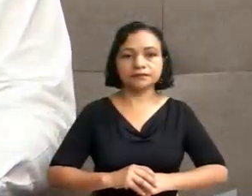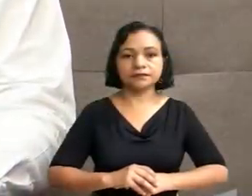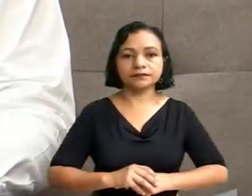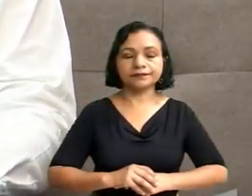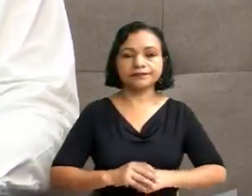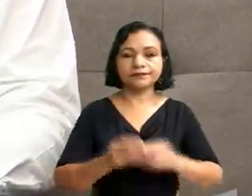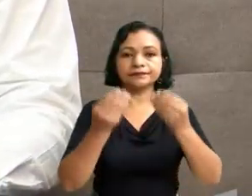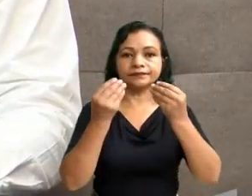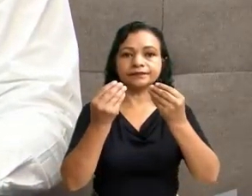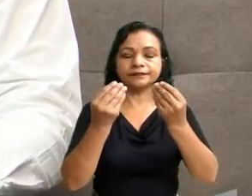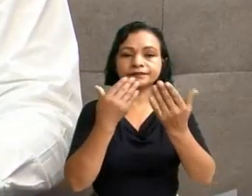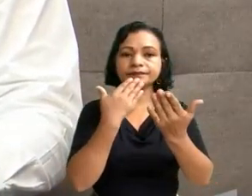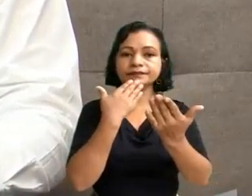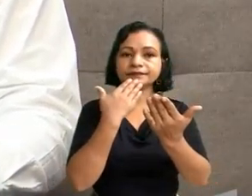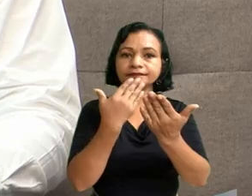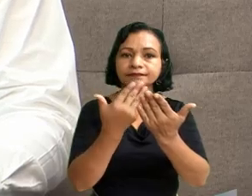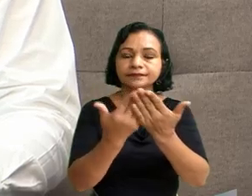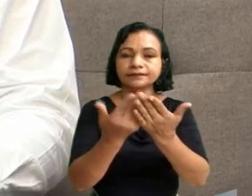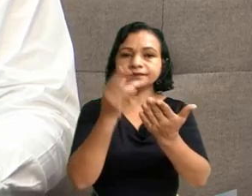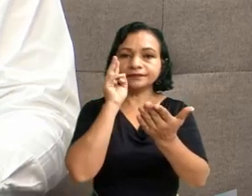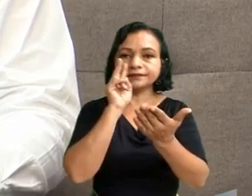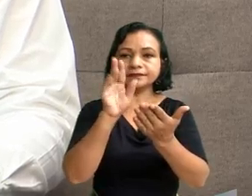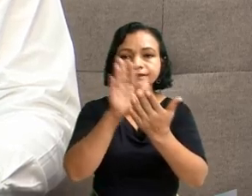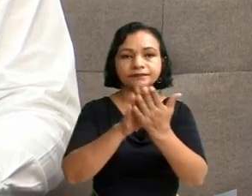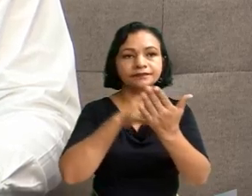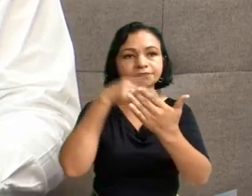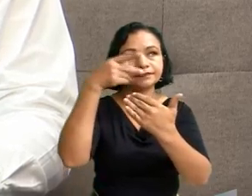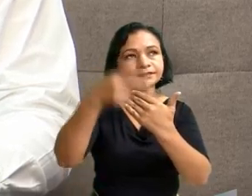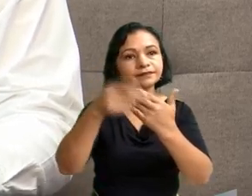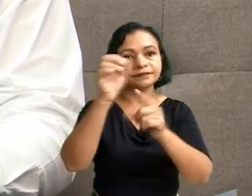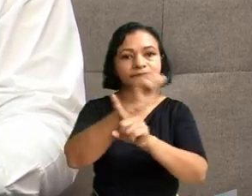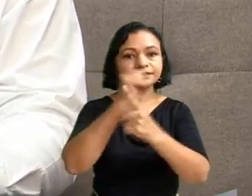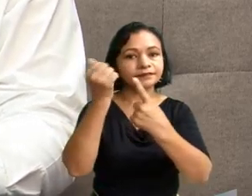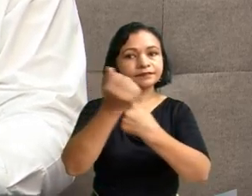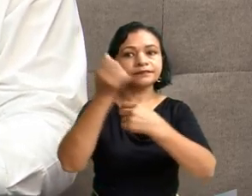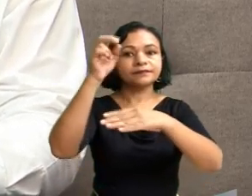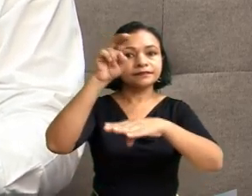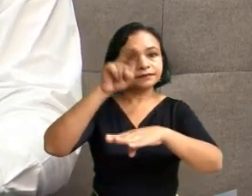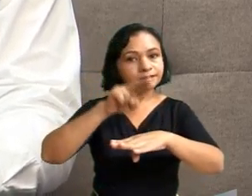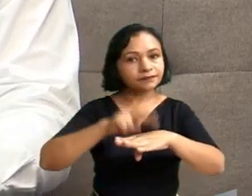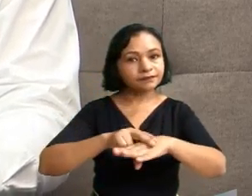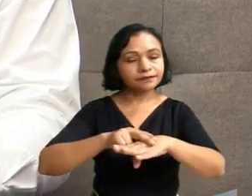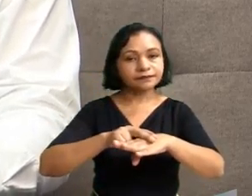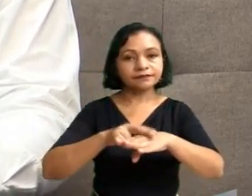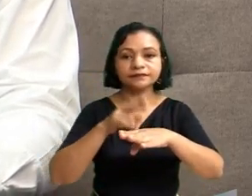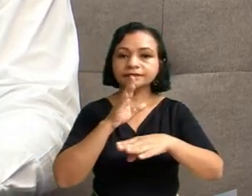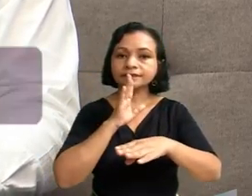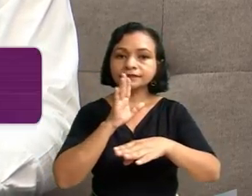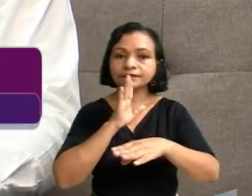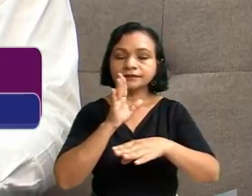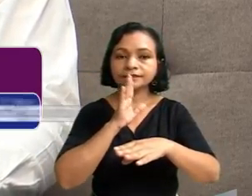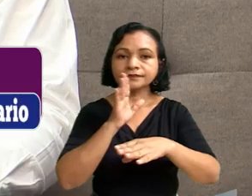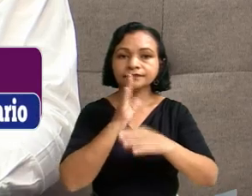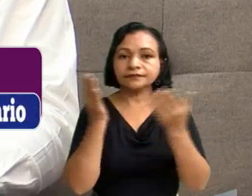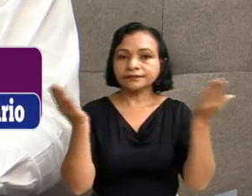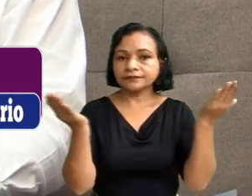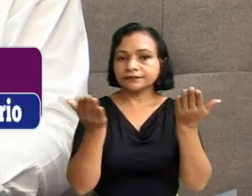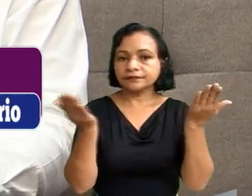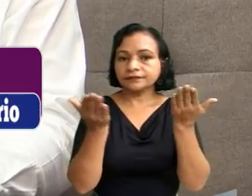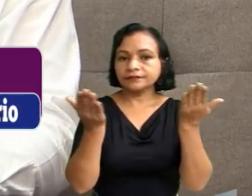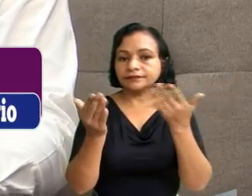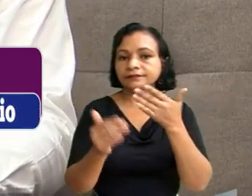muchísimas gracias por estar en sintonía de su programa desde el parlamento un proceso de conversación sobre también un